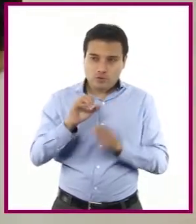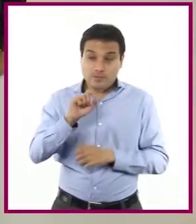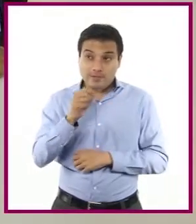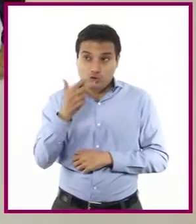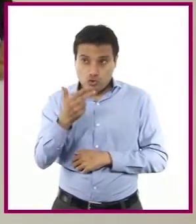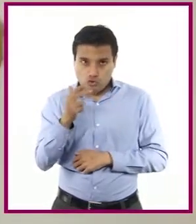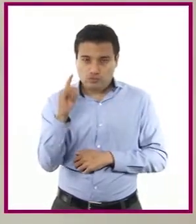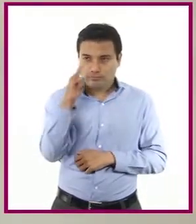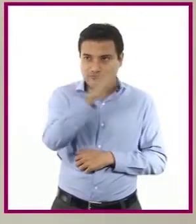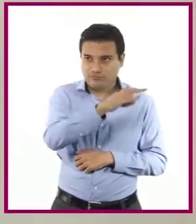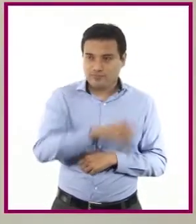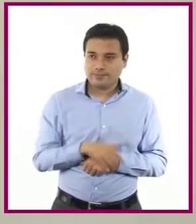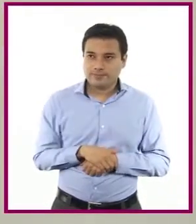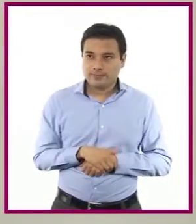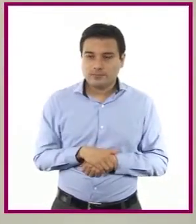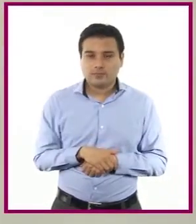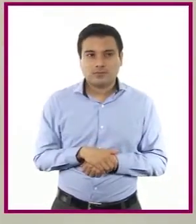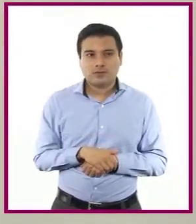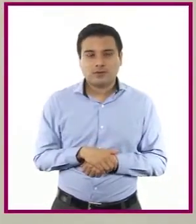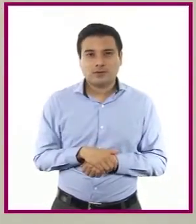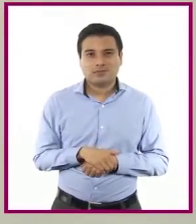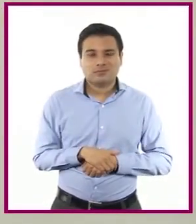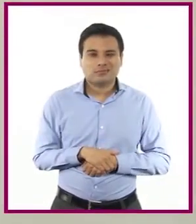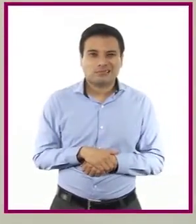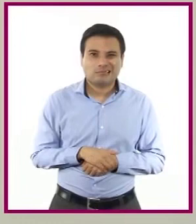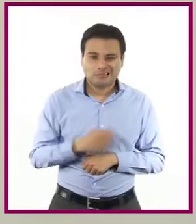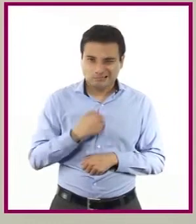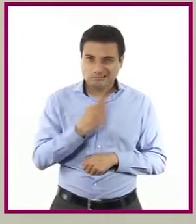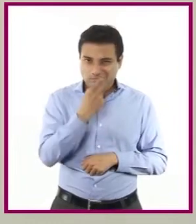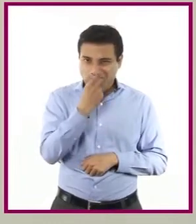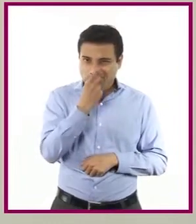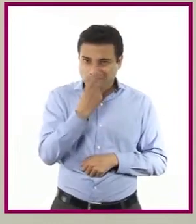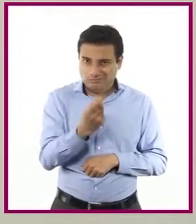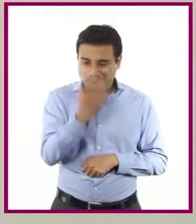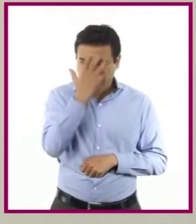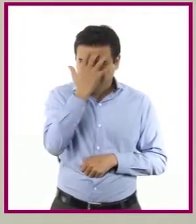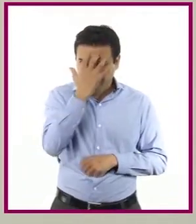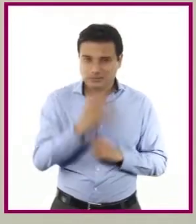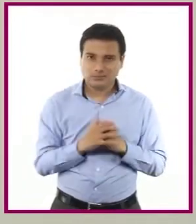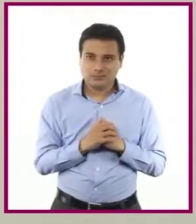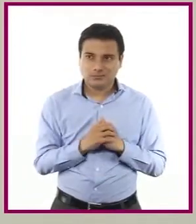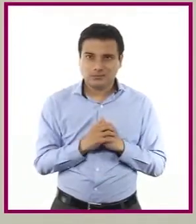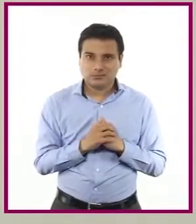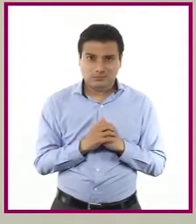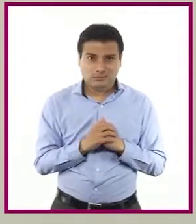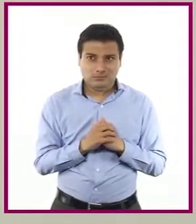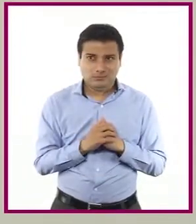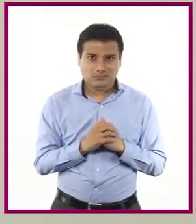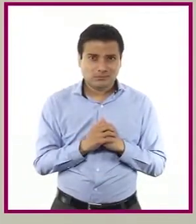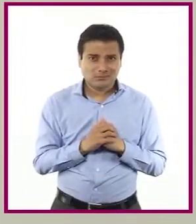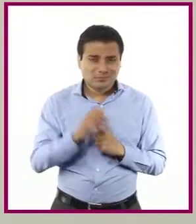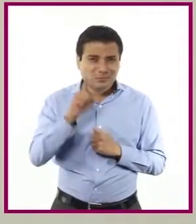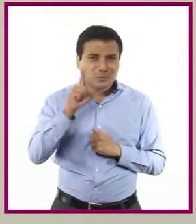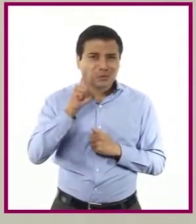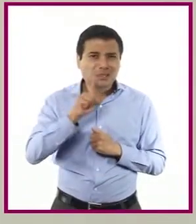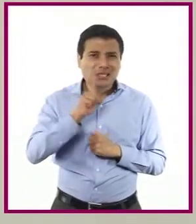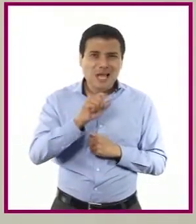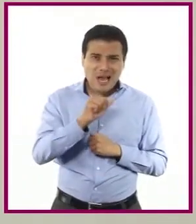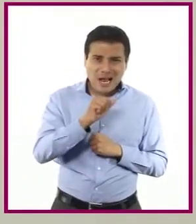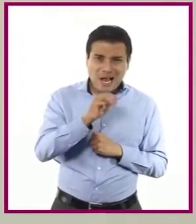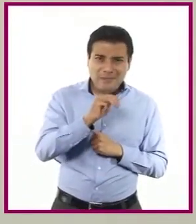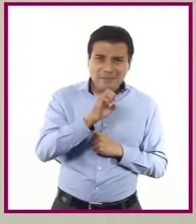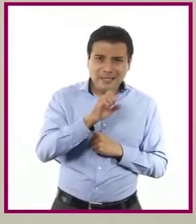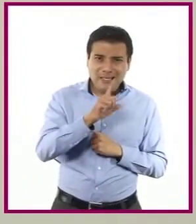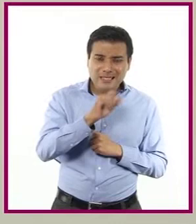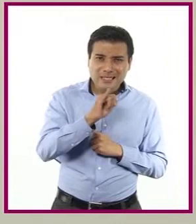1928. Ay, profesora, tengo que decirle algo que me apena un poco. No conozco muy bien a Amelia Earhart. De hecho, uno de